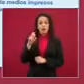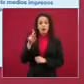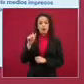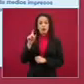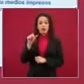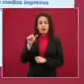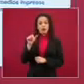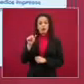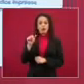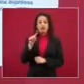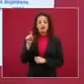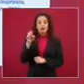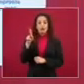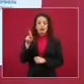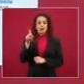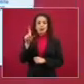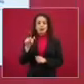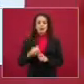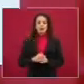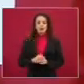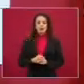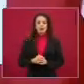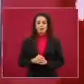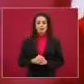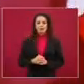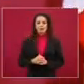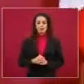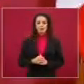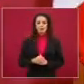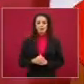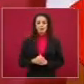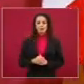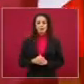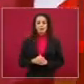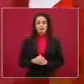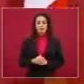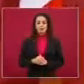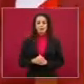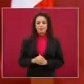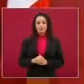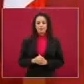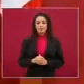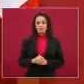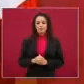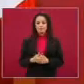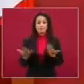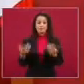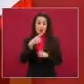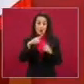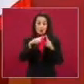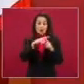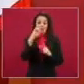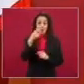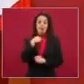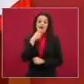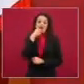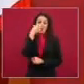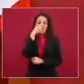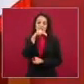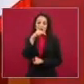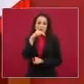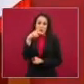Jorge Cepeda Patterson. Pues es garbanzo de libra, por eso lo menciono.